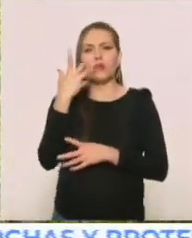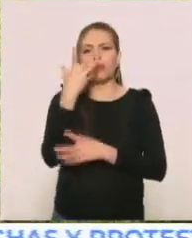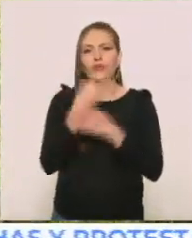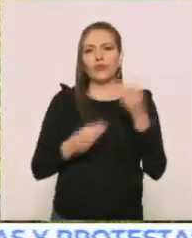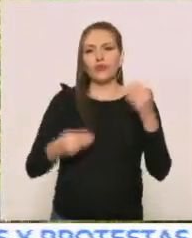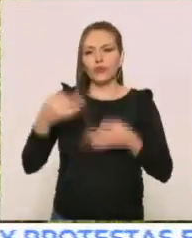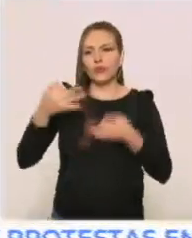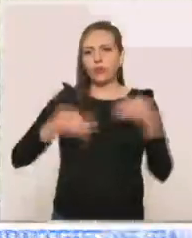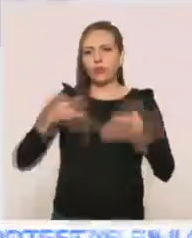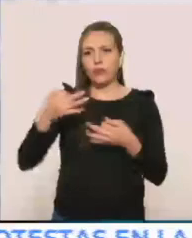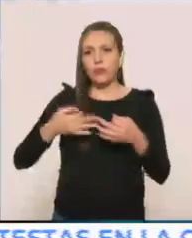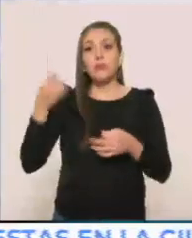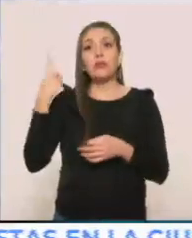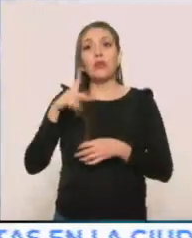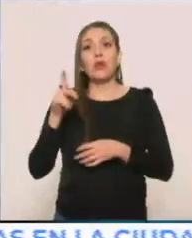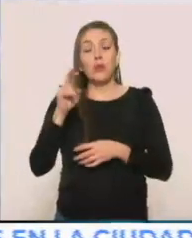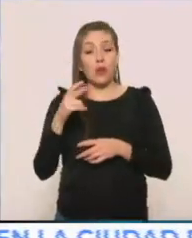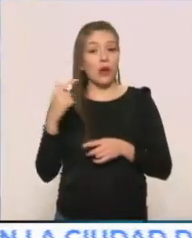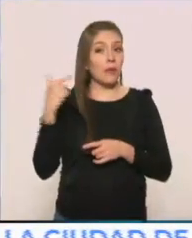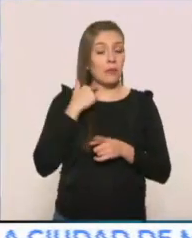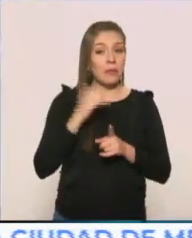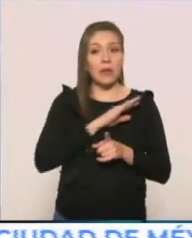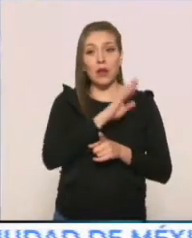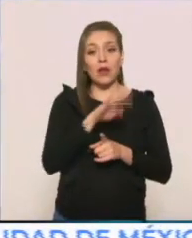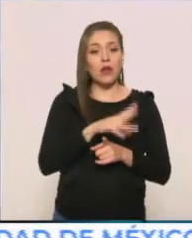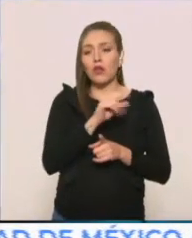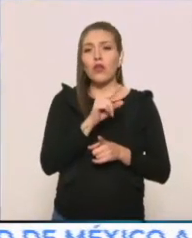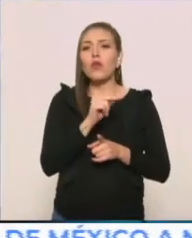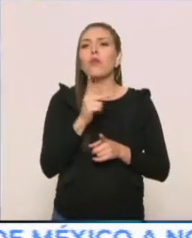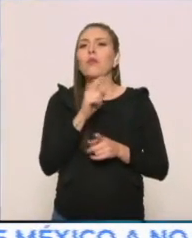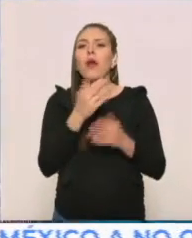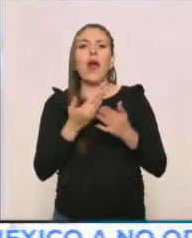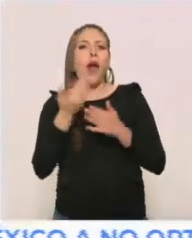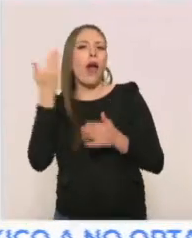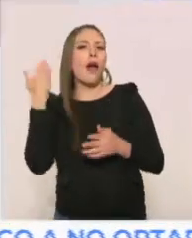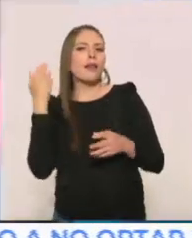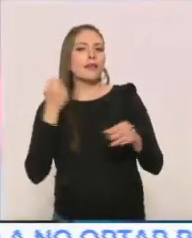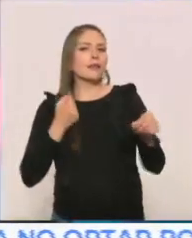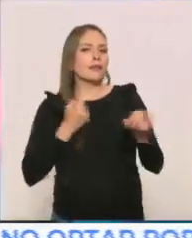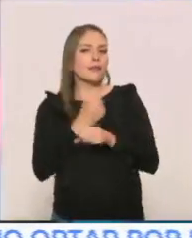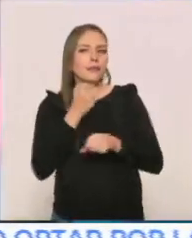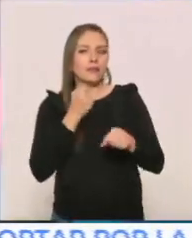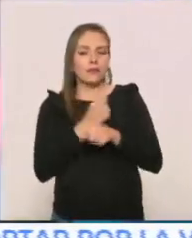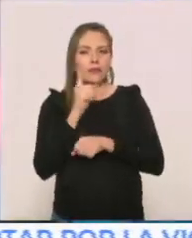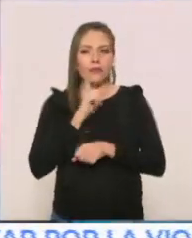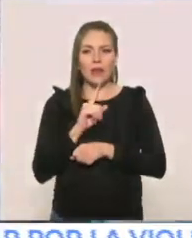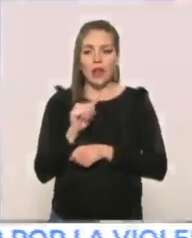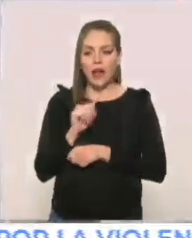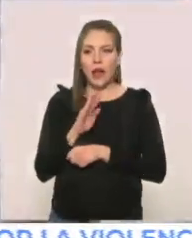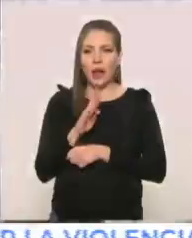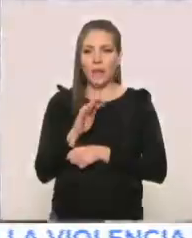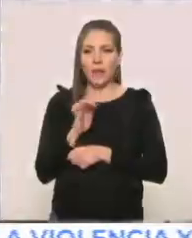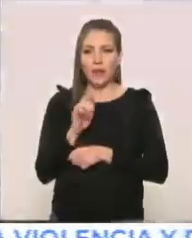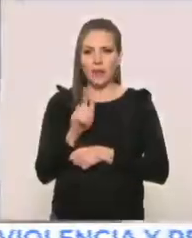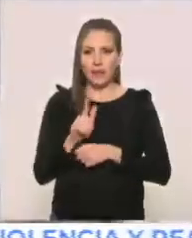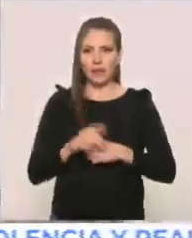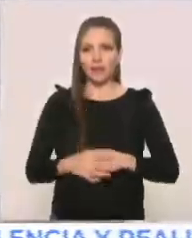de violencia familiar y lesiones en contra de Abril. Iraís Morquecho, 21 Noticias.